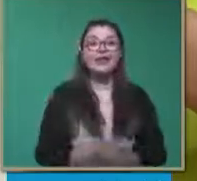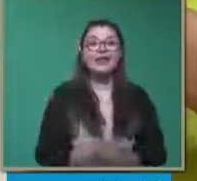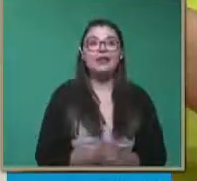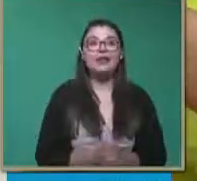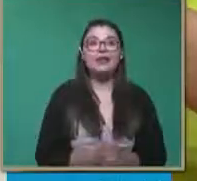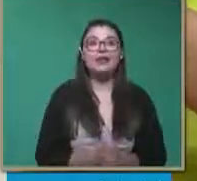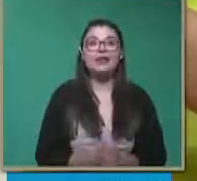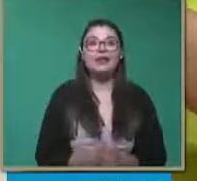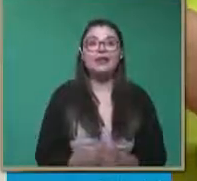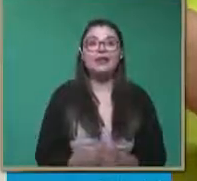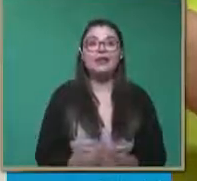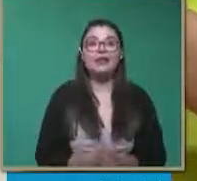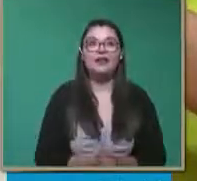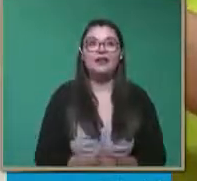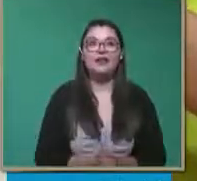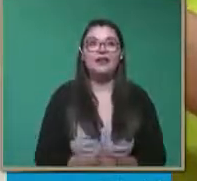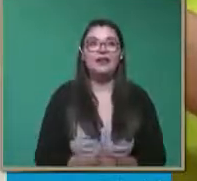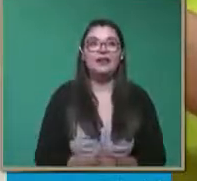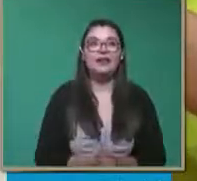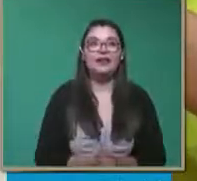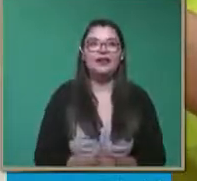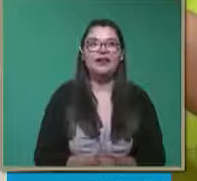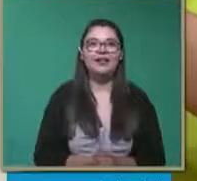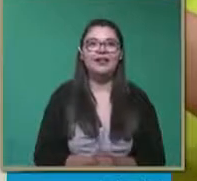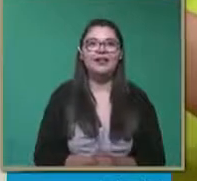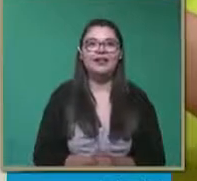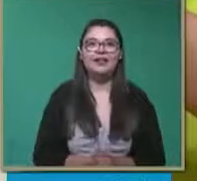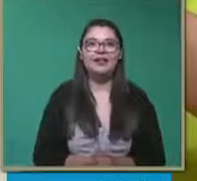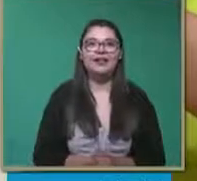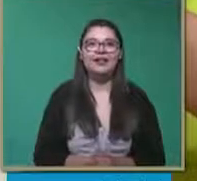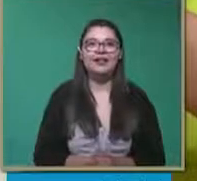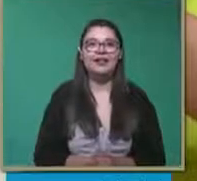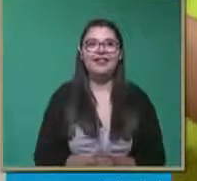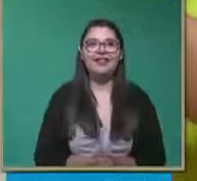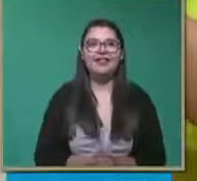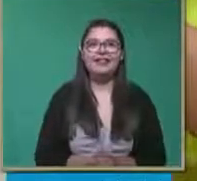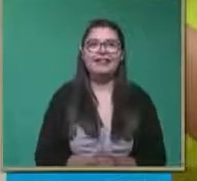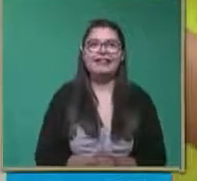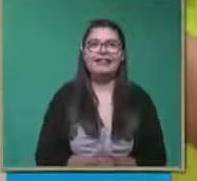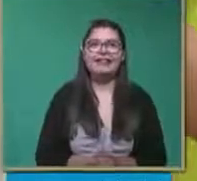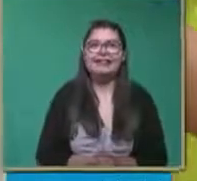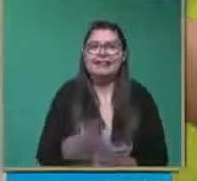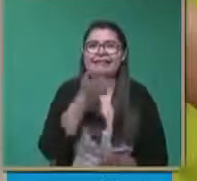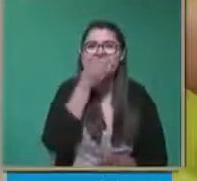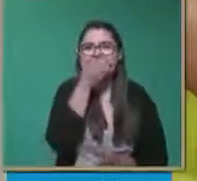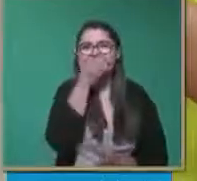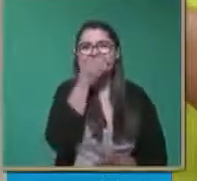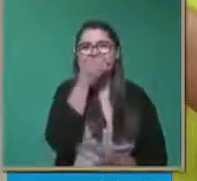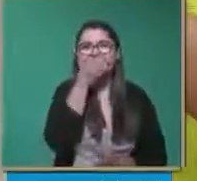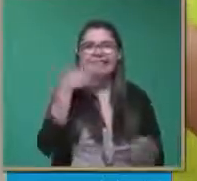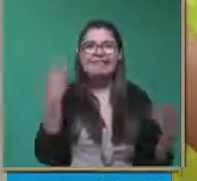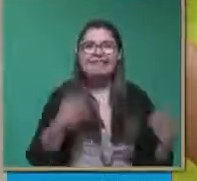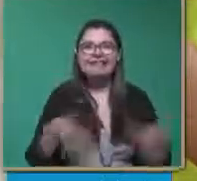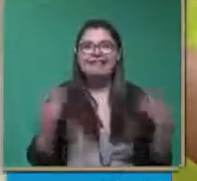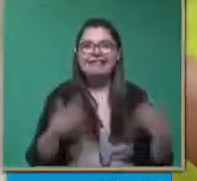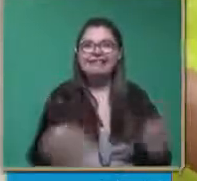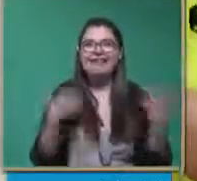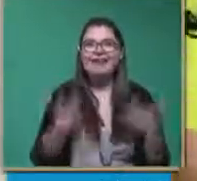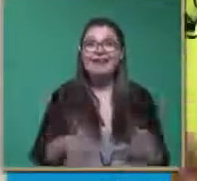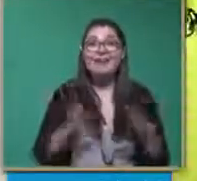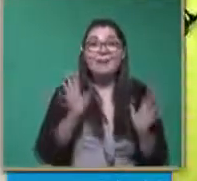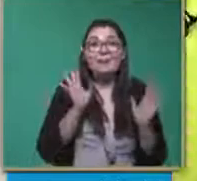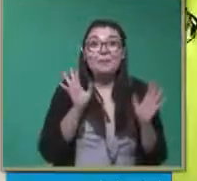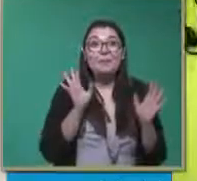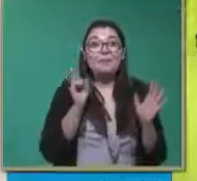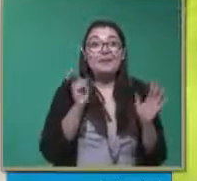visco, vamos a ponerle lentes para que no se vea. A ver. ¡Listo! ¿Qué tal me quedó? Pues fíjese, maestra,